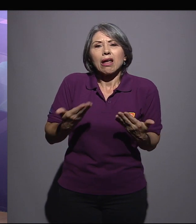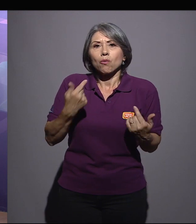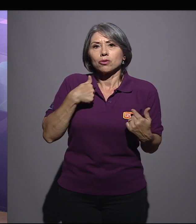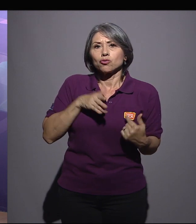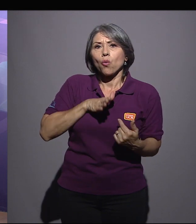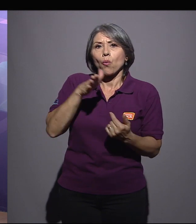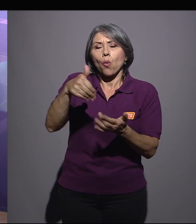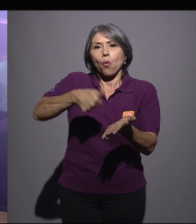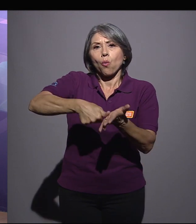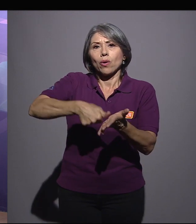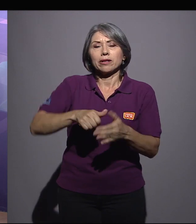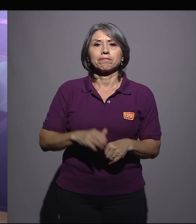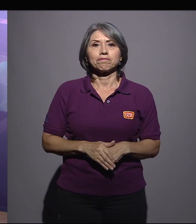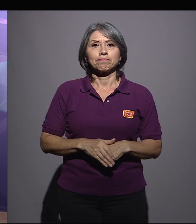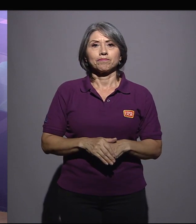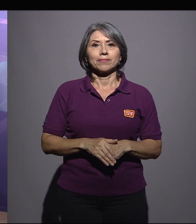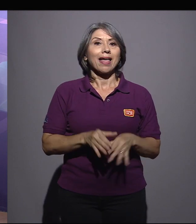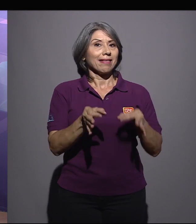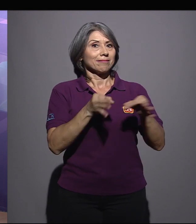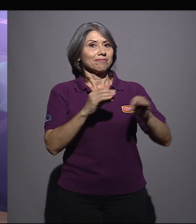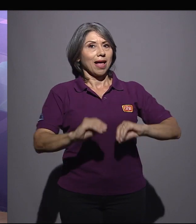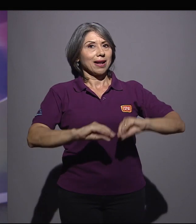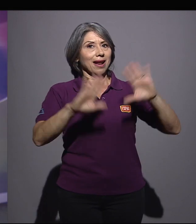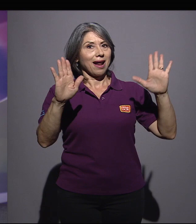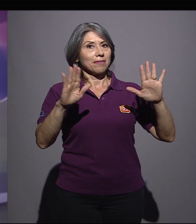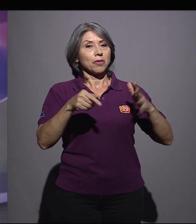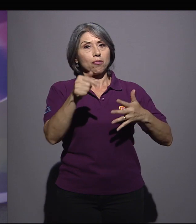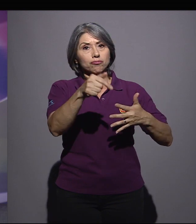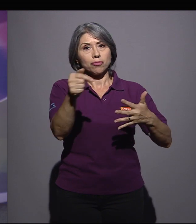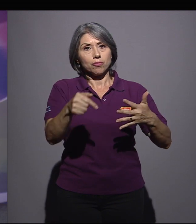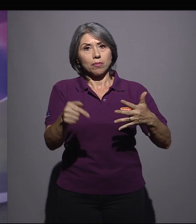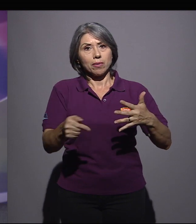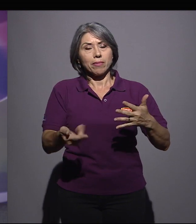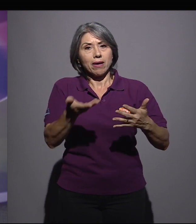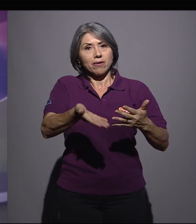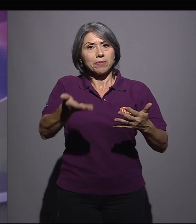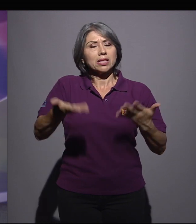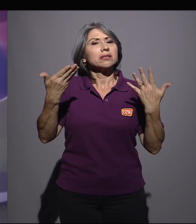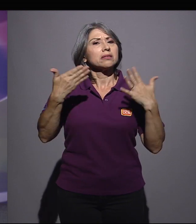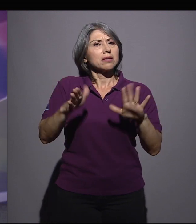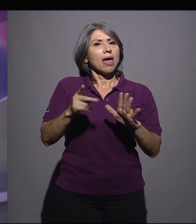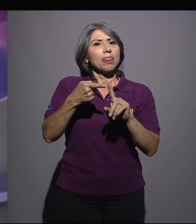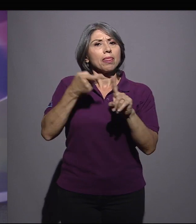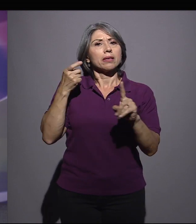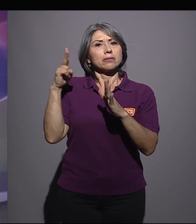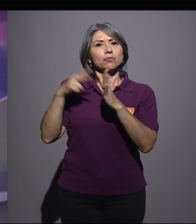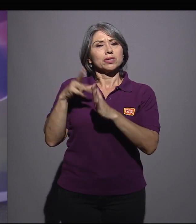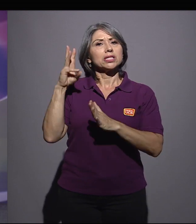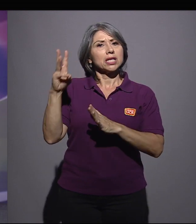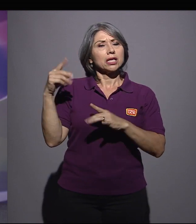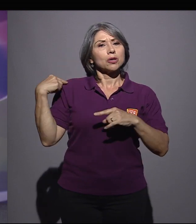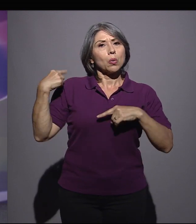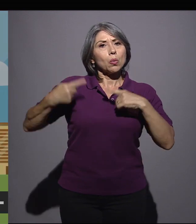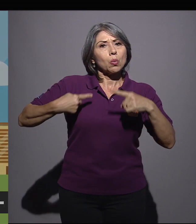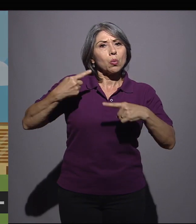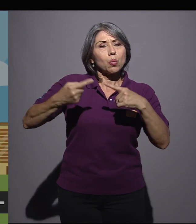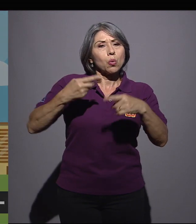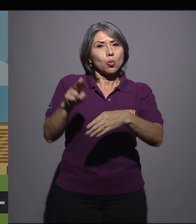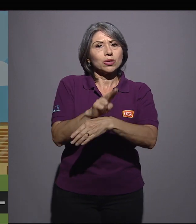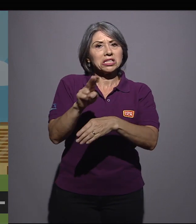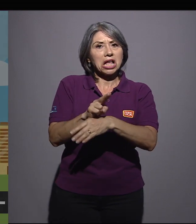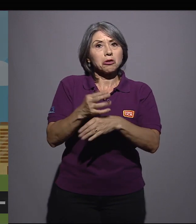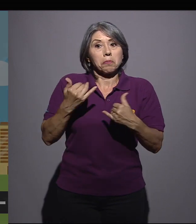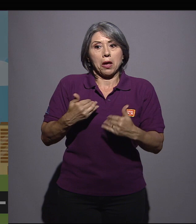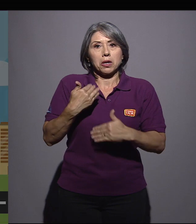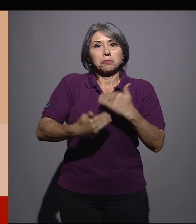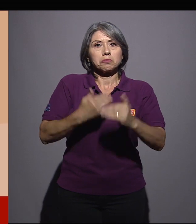Receptora. Igual aclarar, ¿verdad? Estas herramientas se vienen utilizando desde el año 2006, ha venido como evolucionando. Lo primero